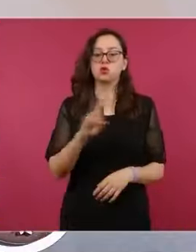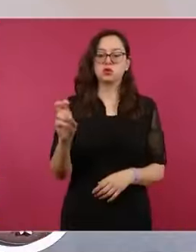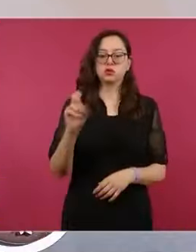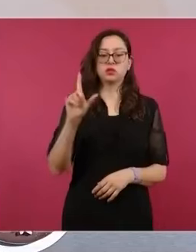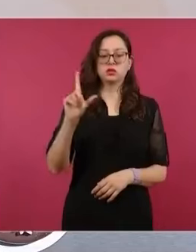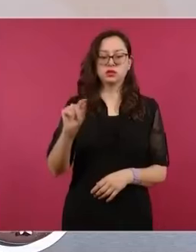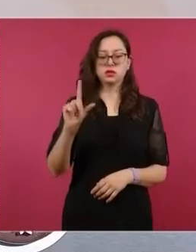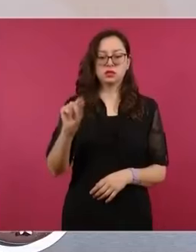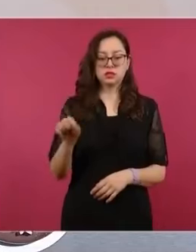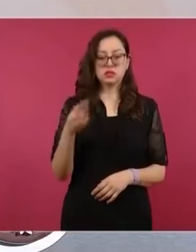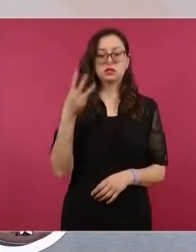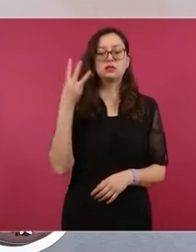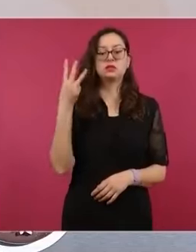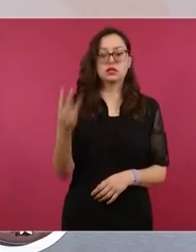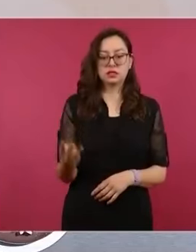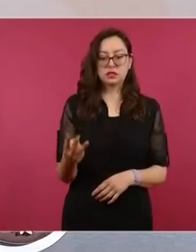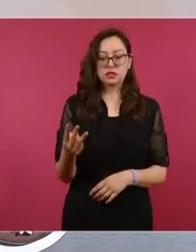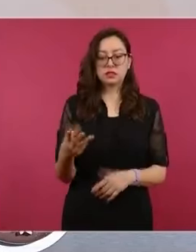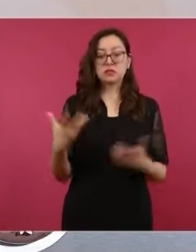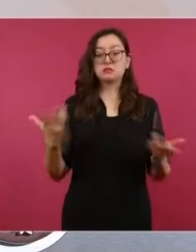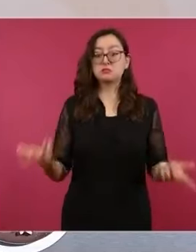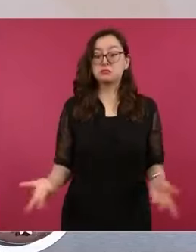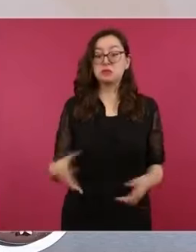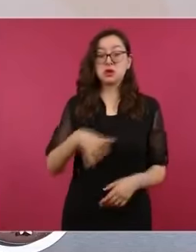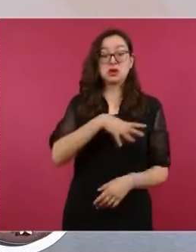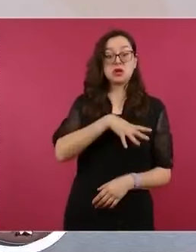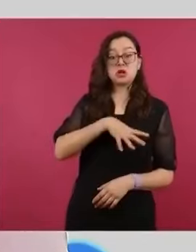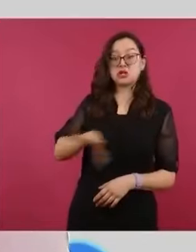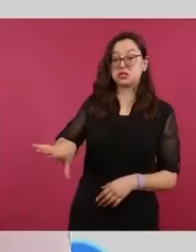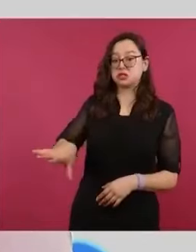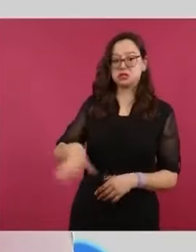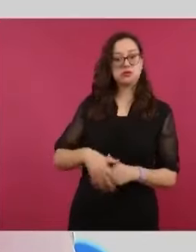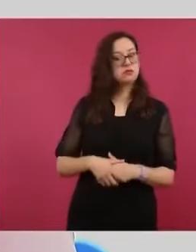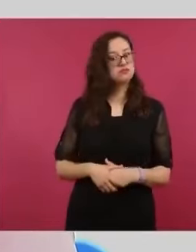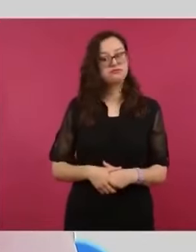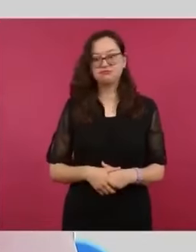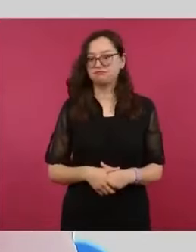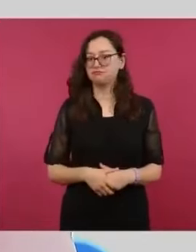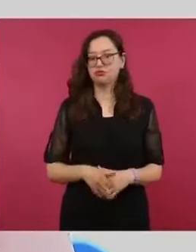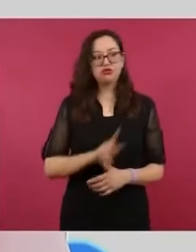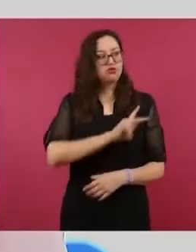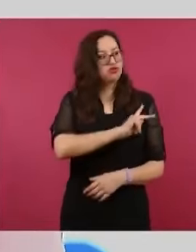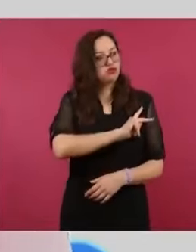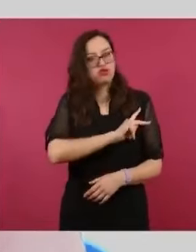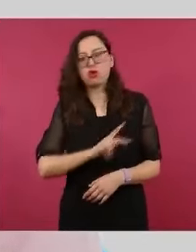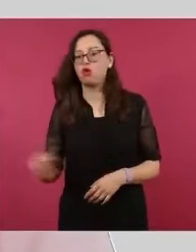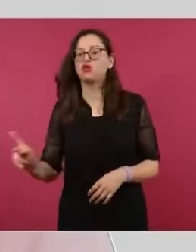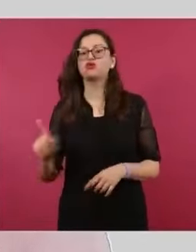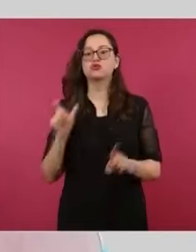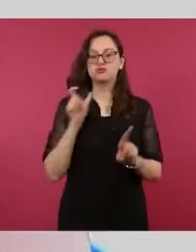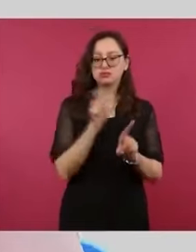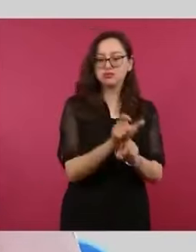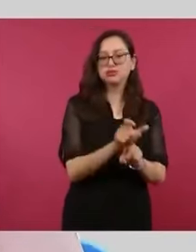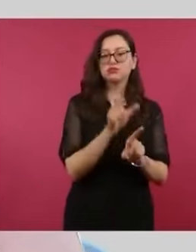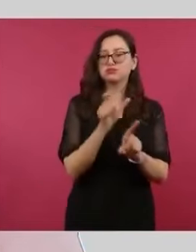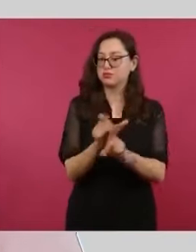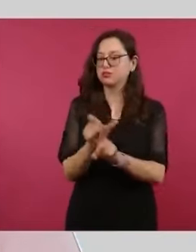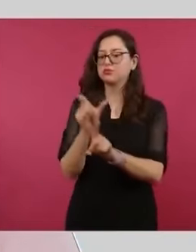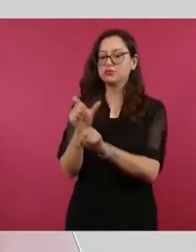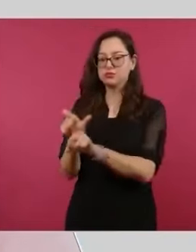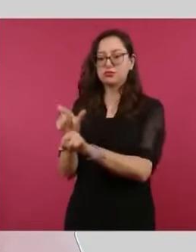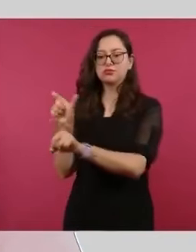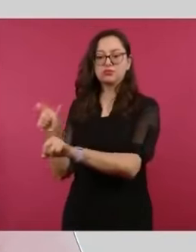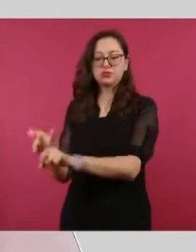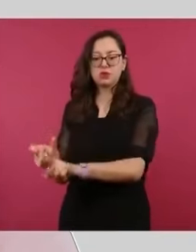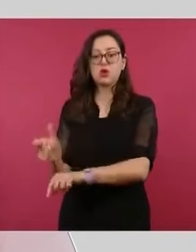sin rechazar solicitud alguna. De parte de la Guardia Nacional